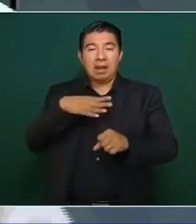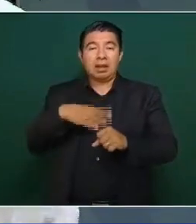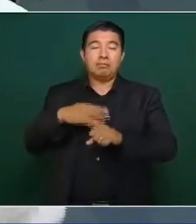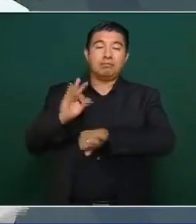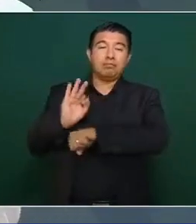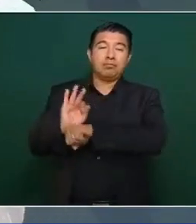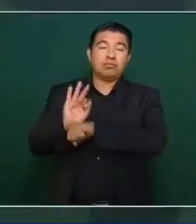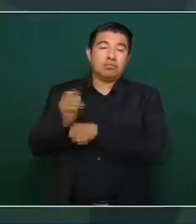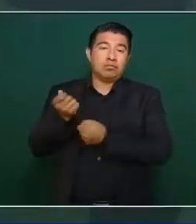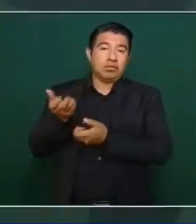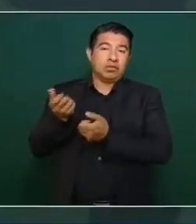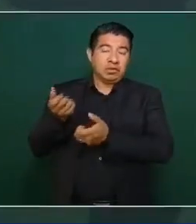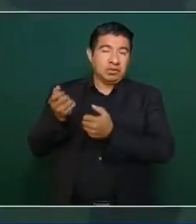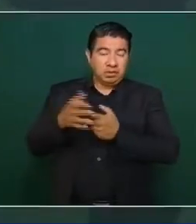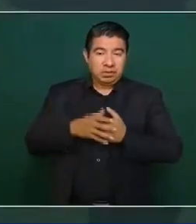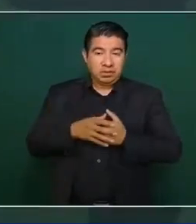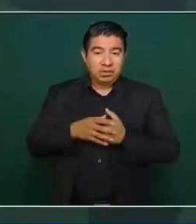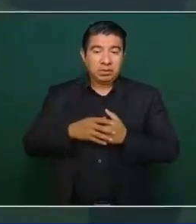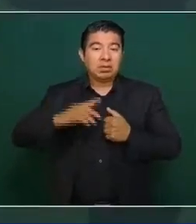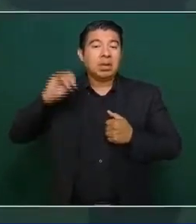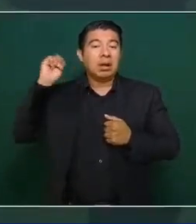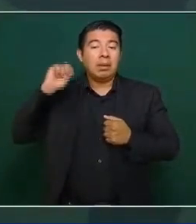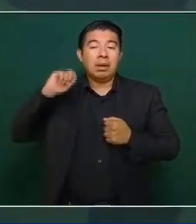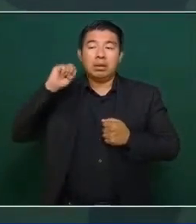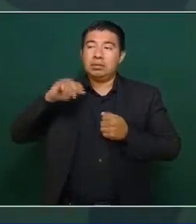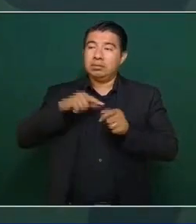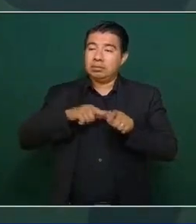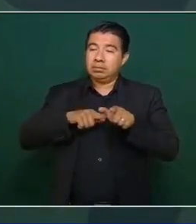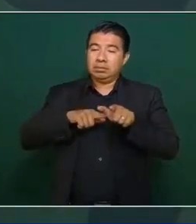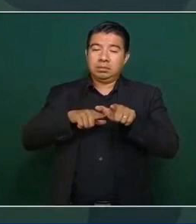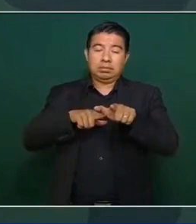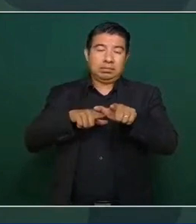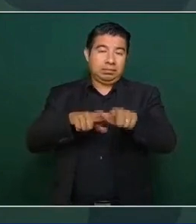muchos años, Tabasco